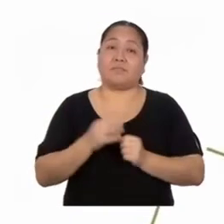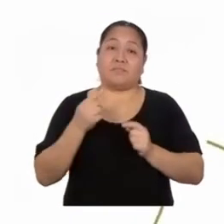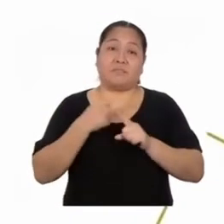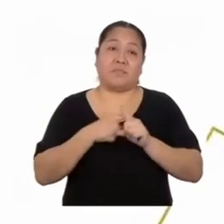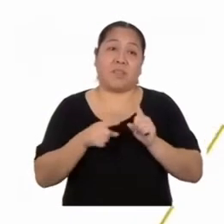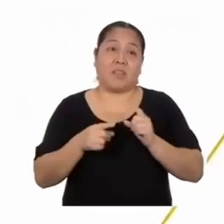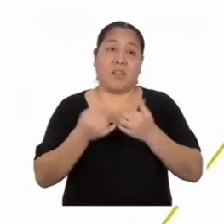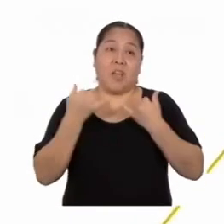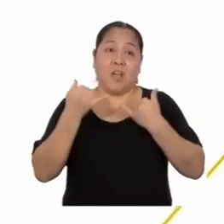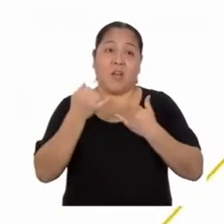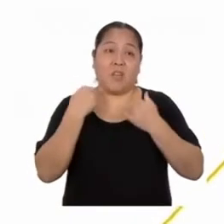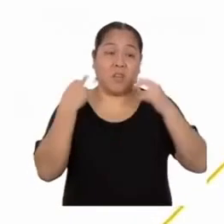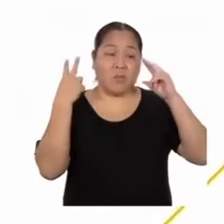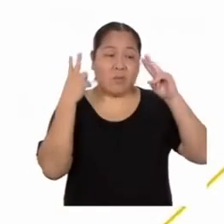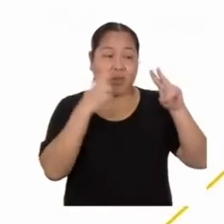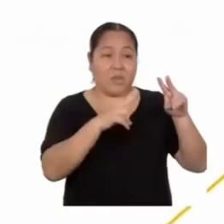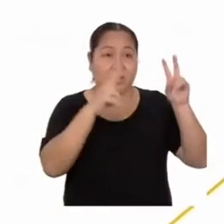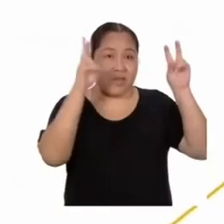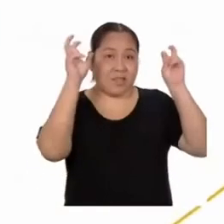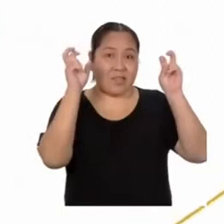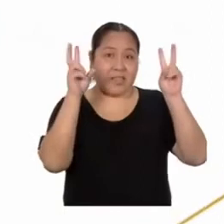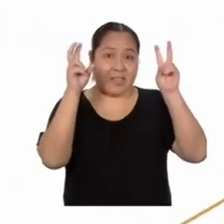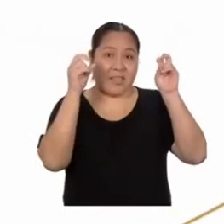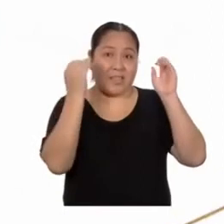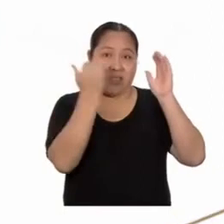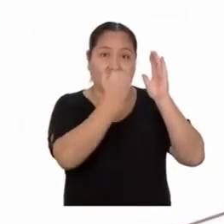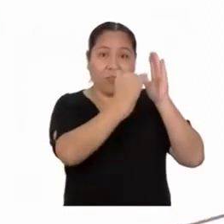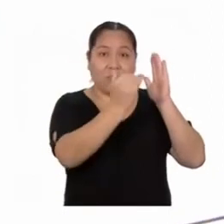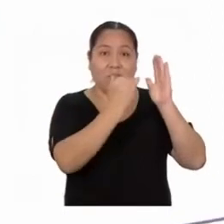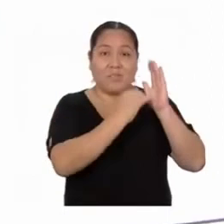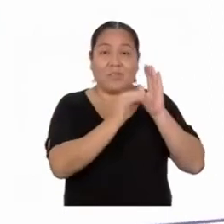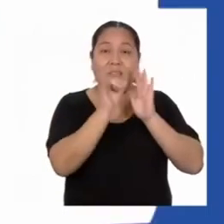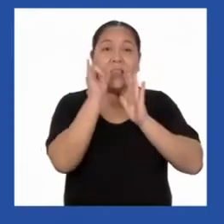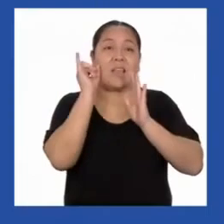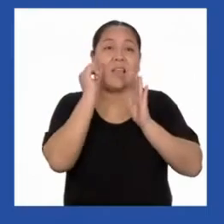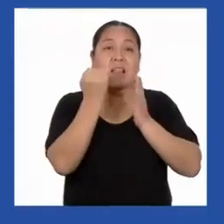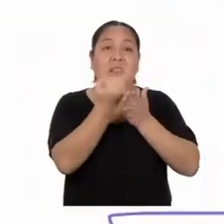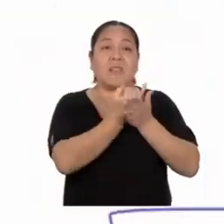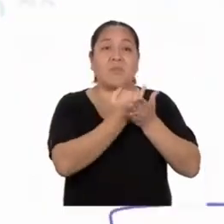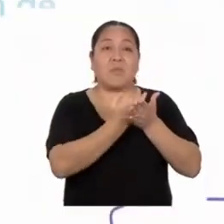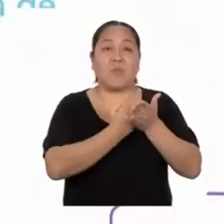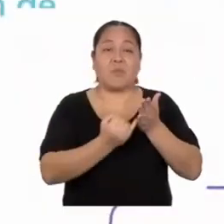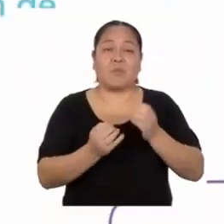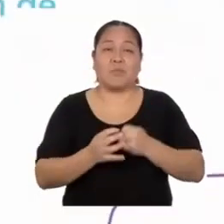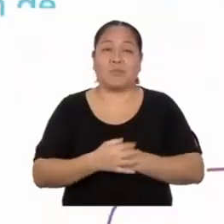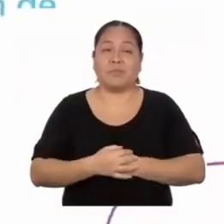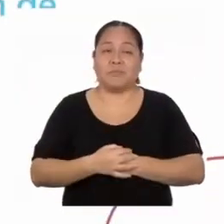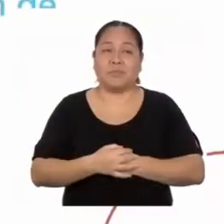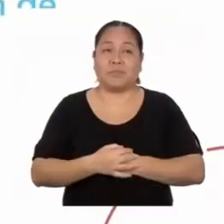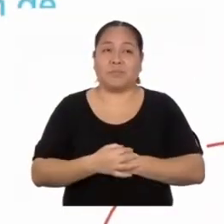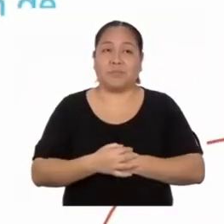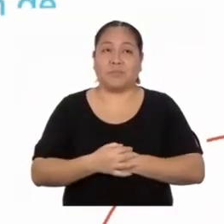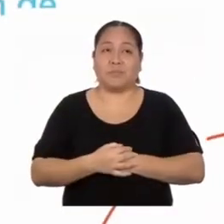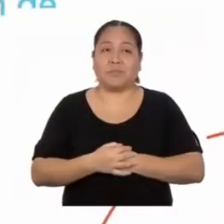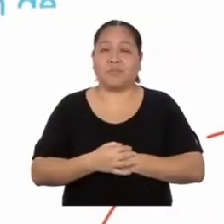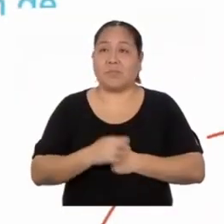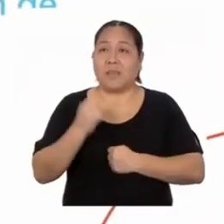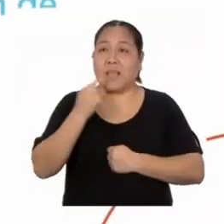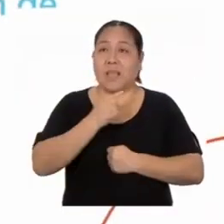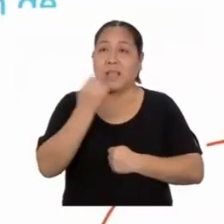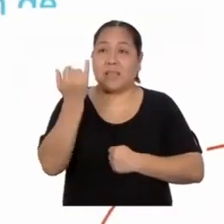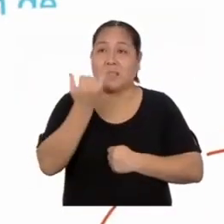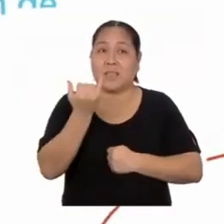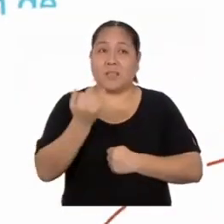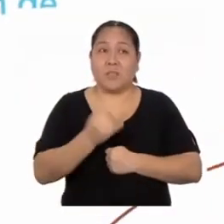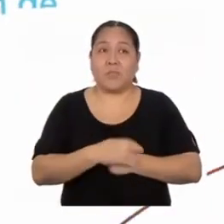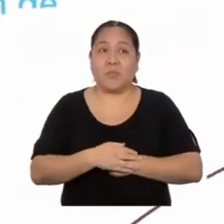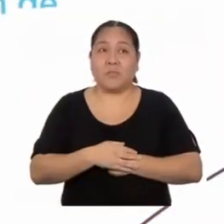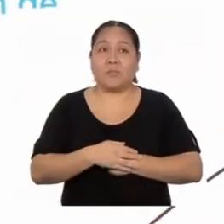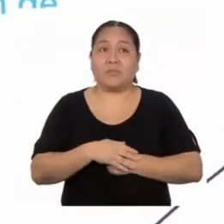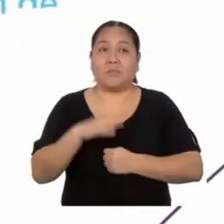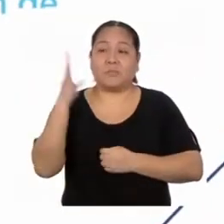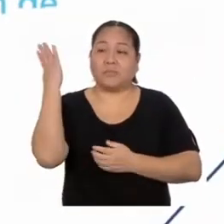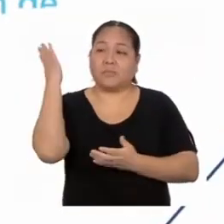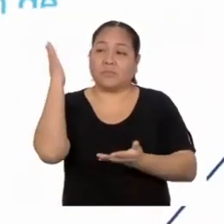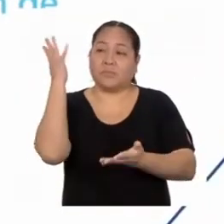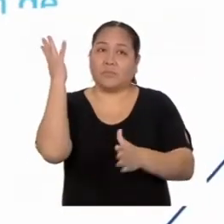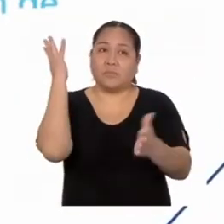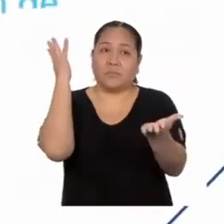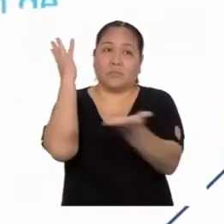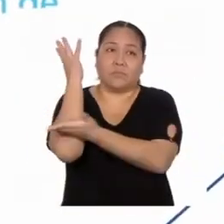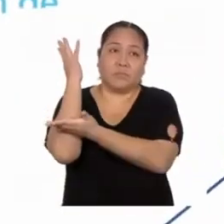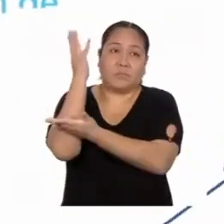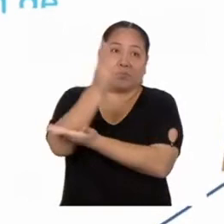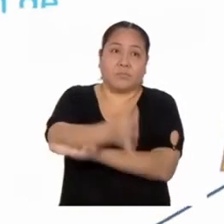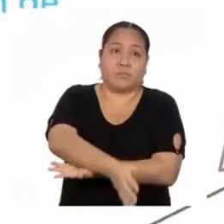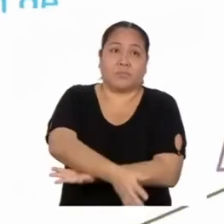ahora miraremos el título del texto y la gráfica. Ya, profesora. El título es Deforestación y